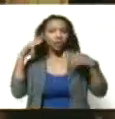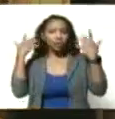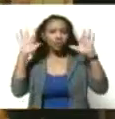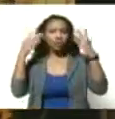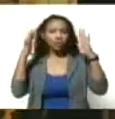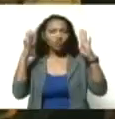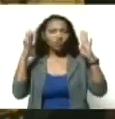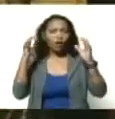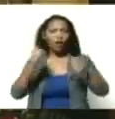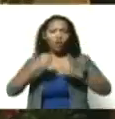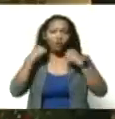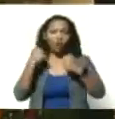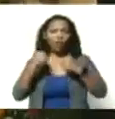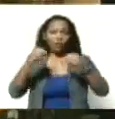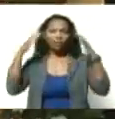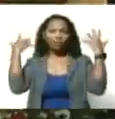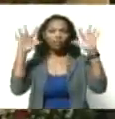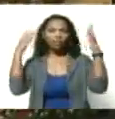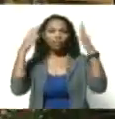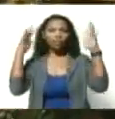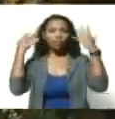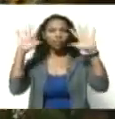efusivo para nuestro Eal.